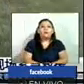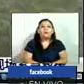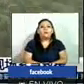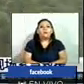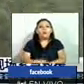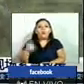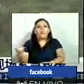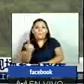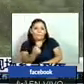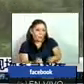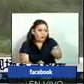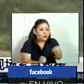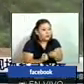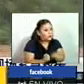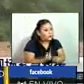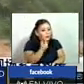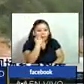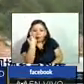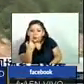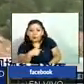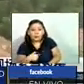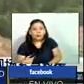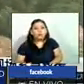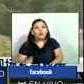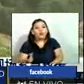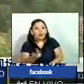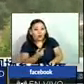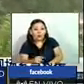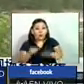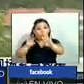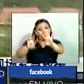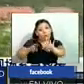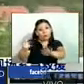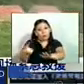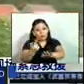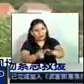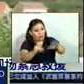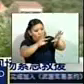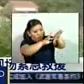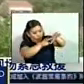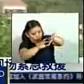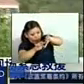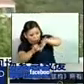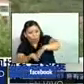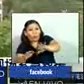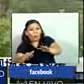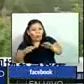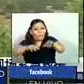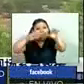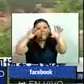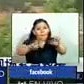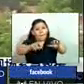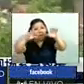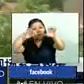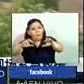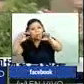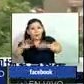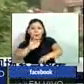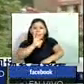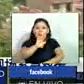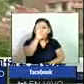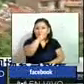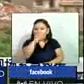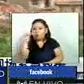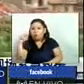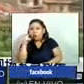Socorristas en el centro de China buscaban el miércoles a nueve personas desaparecidas en una luz en medio de inundaciones en gran parte del país El